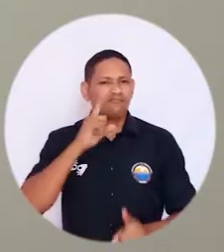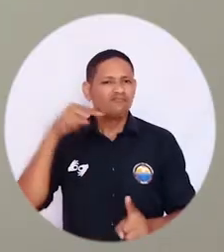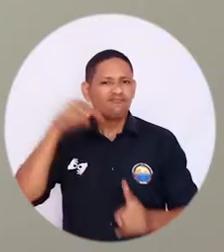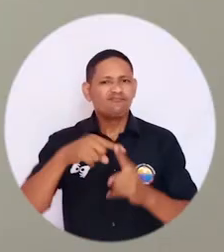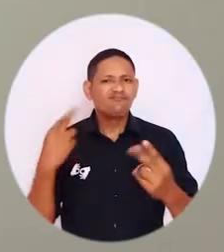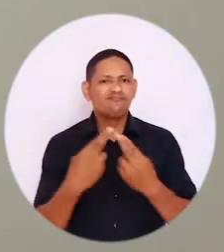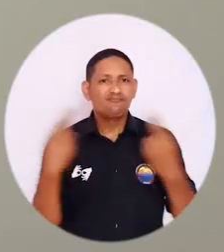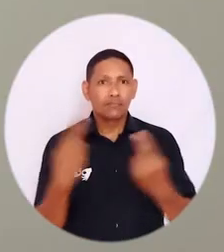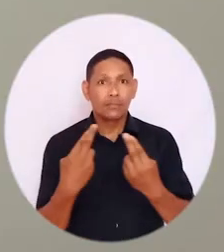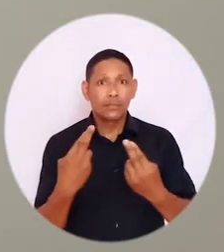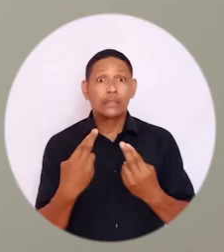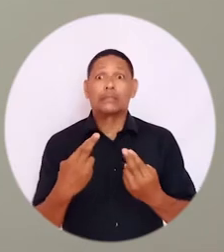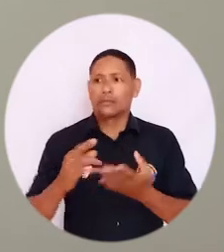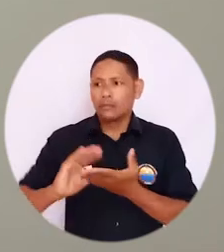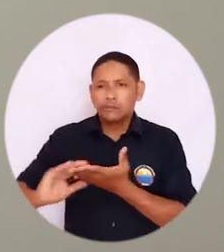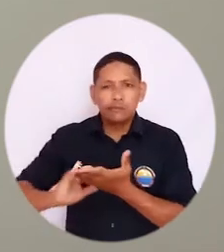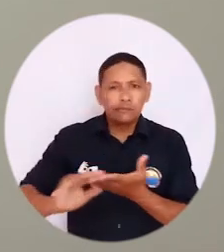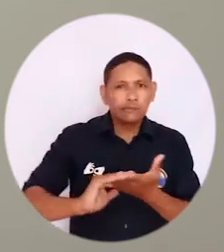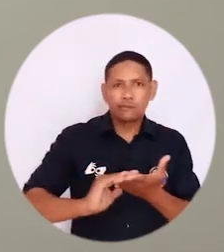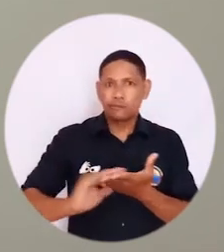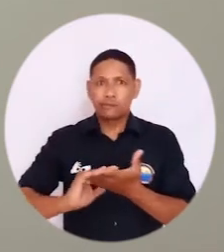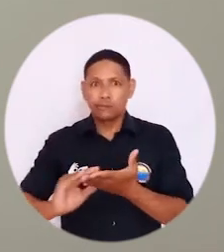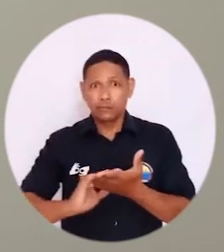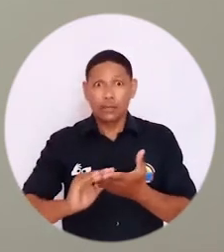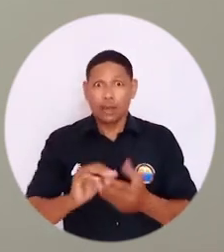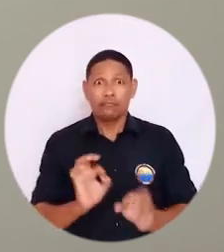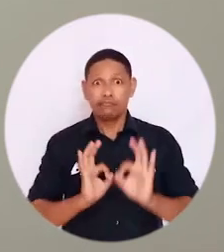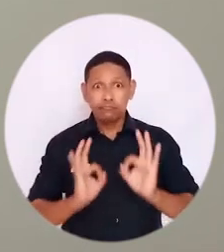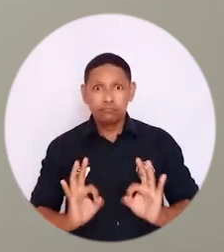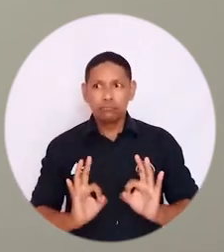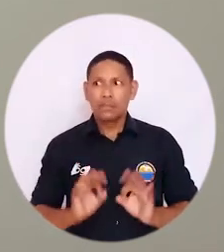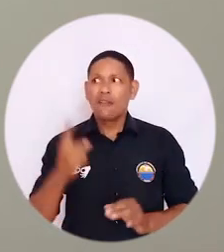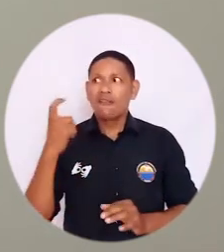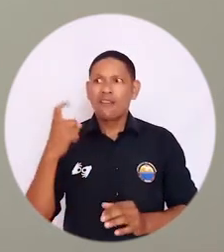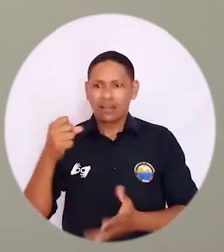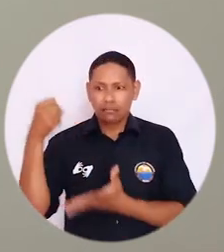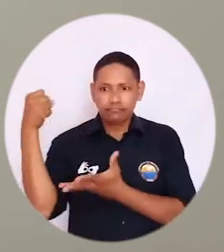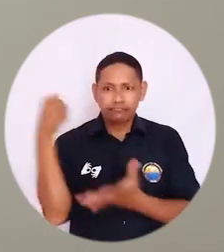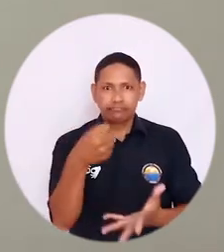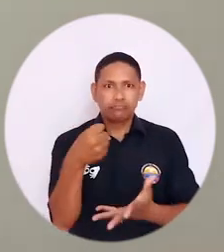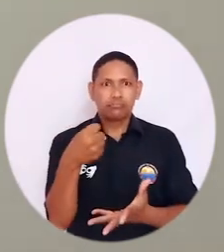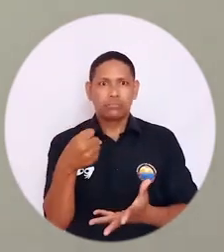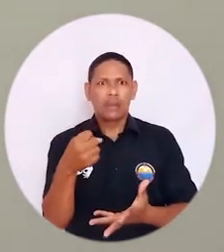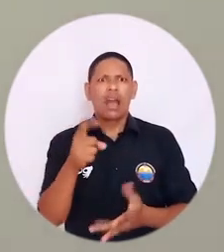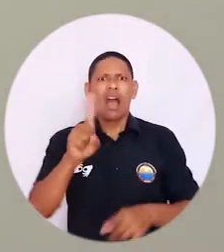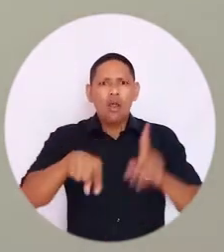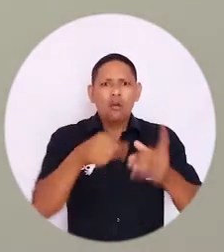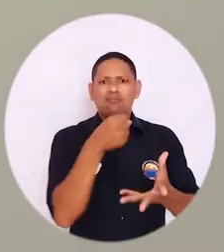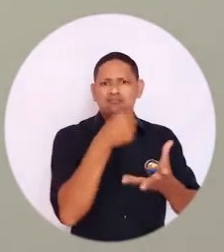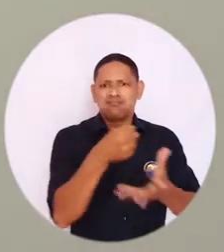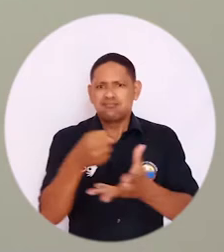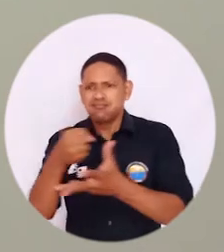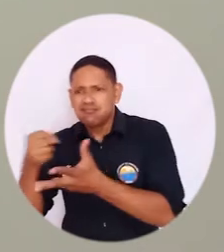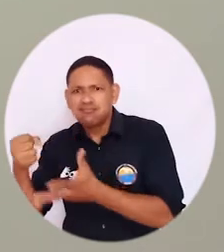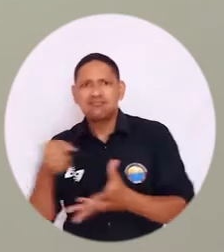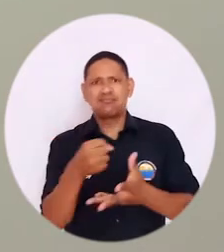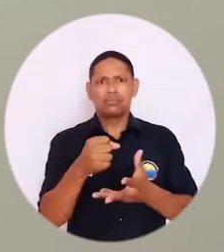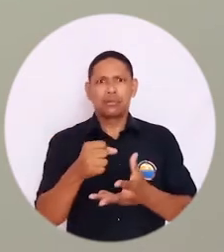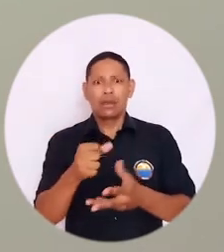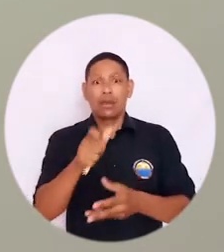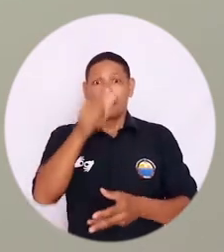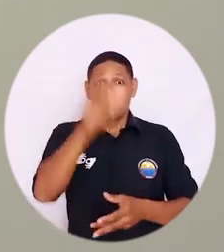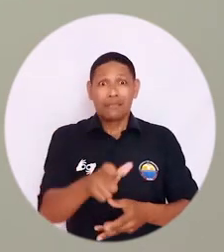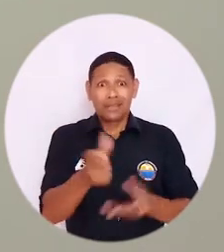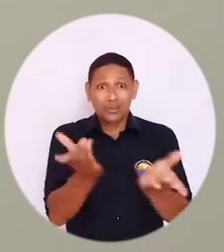El objetivo principal es buscar una solución definitiva al restante de los recursos. Han hecho inversiones en becas del